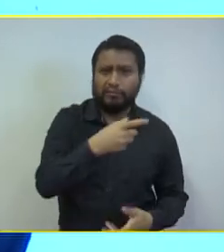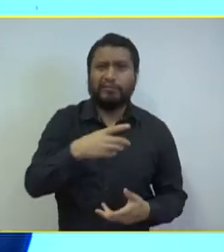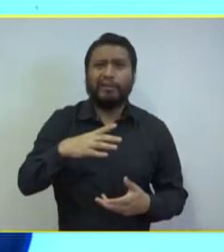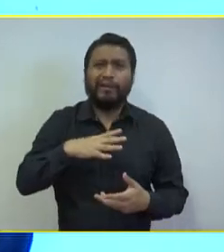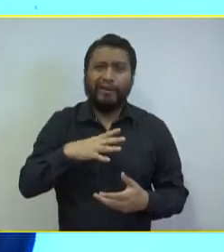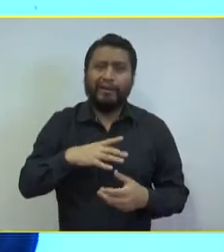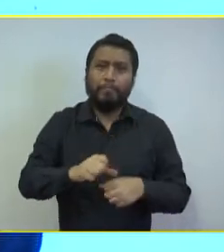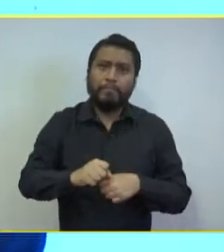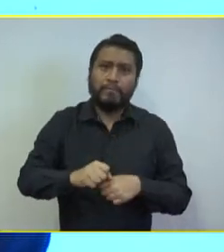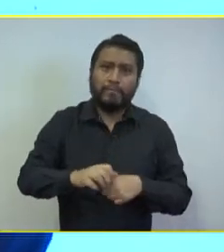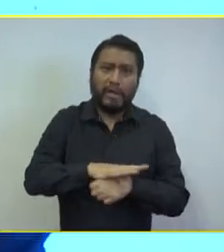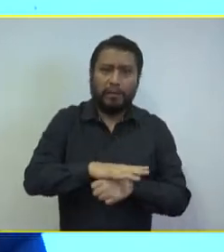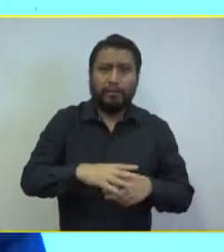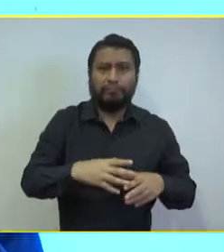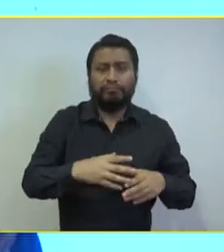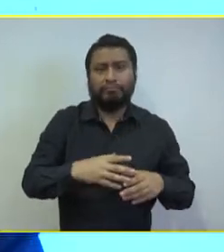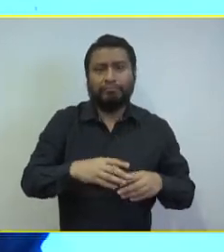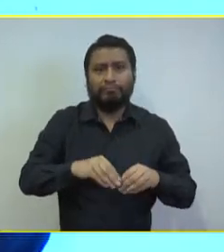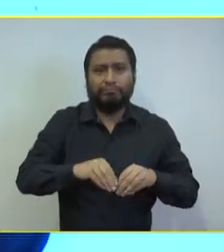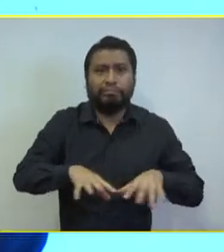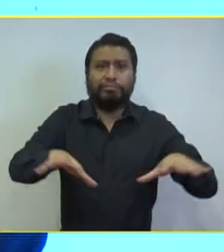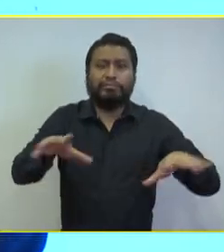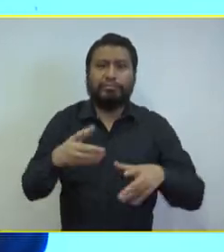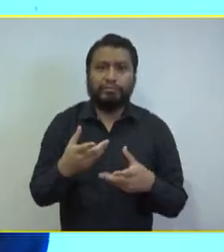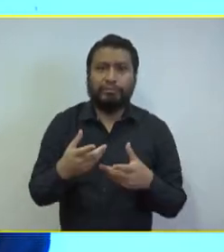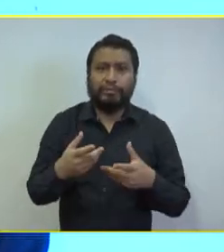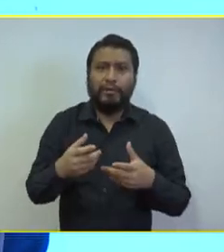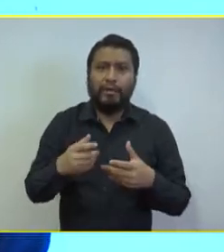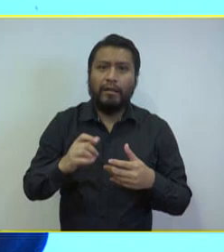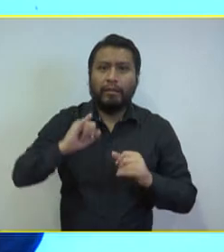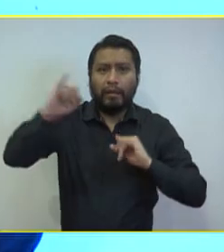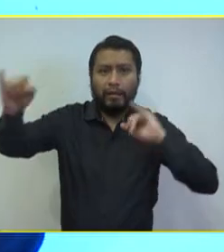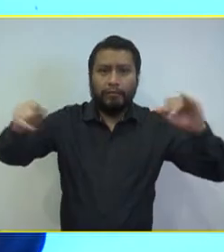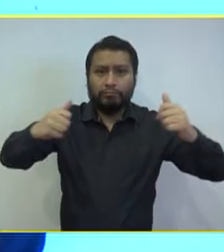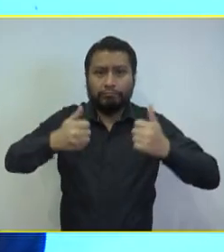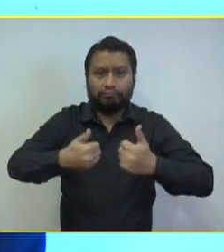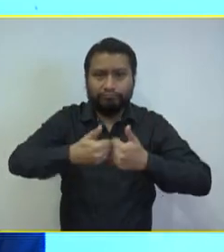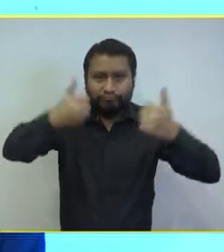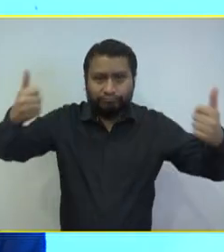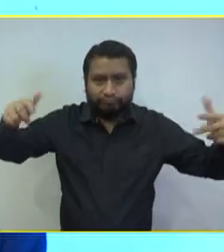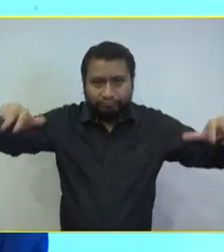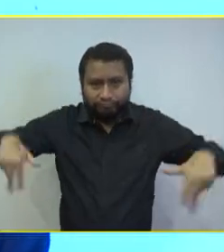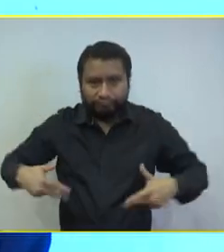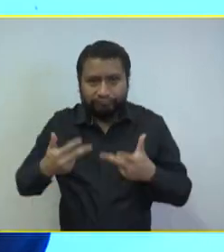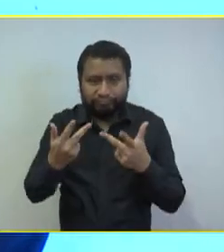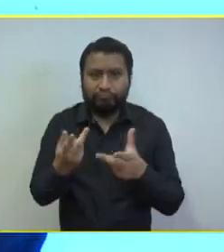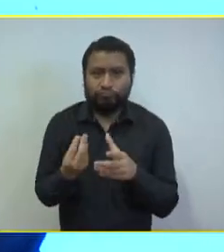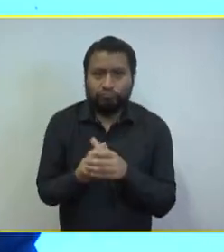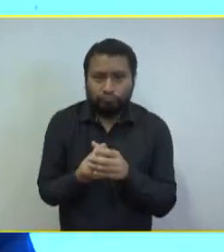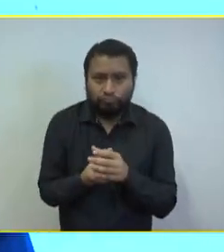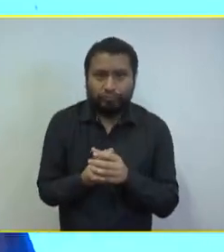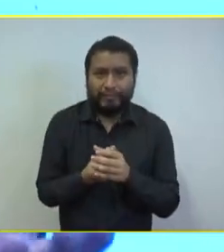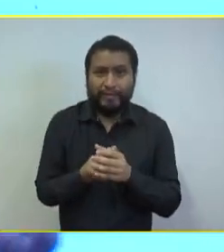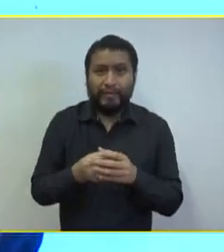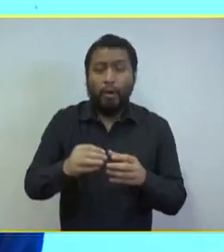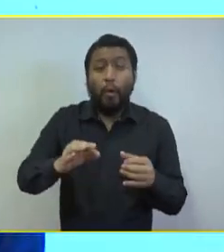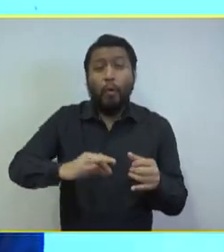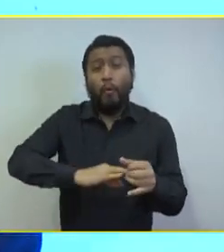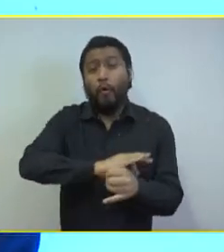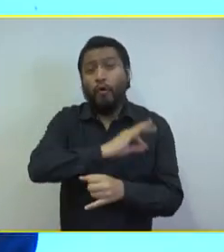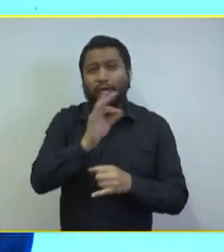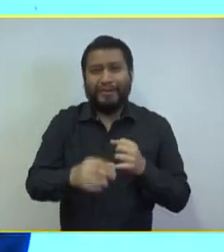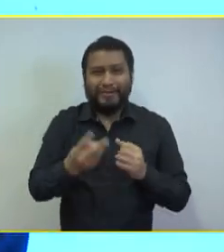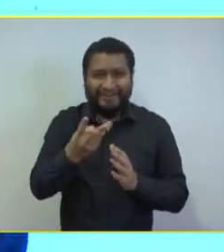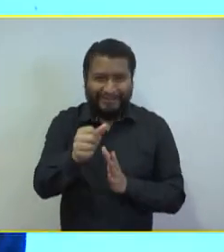pandemia, cursos a distancia, después finalmente en el último trimestre pudimos conocernos